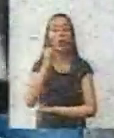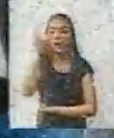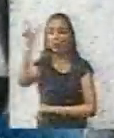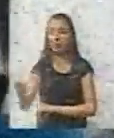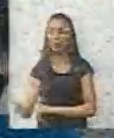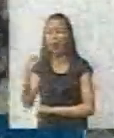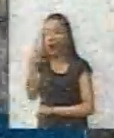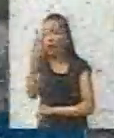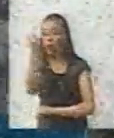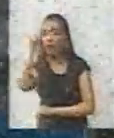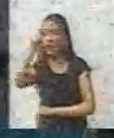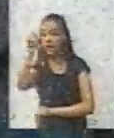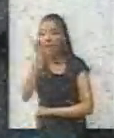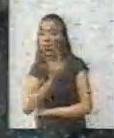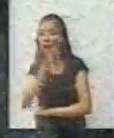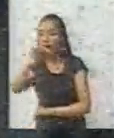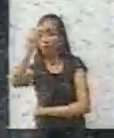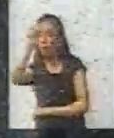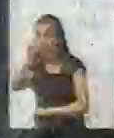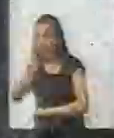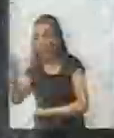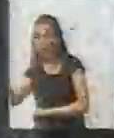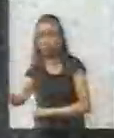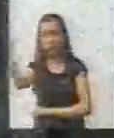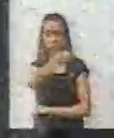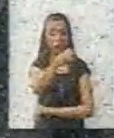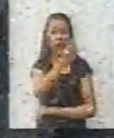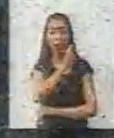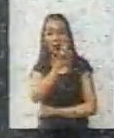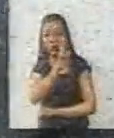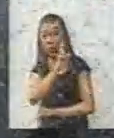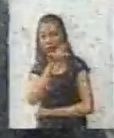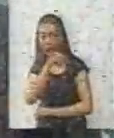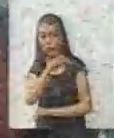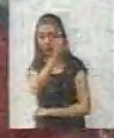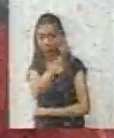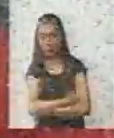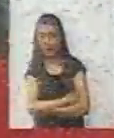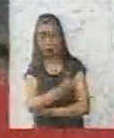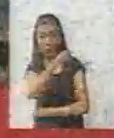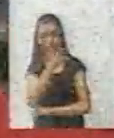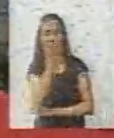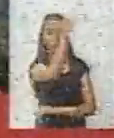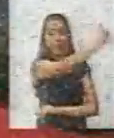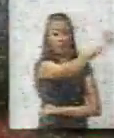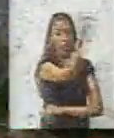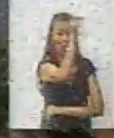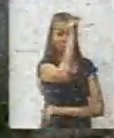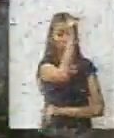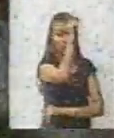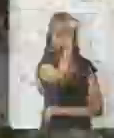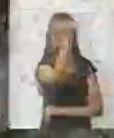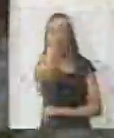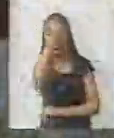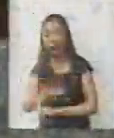agredió a una asociada. Le pegó y bueno, la asociada ya hizo la denuncia y también le pegaron a otro asociado